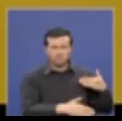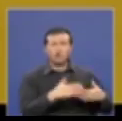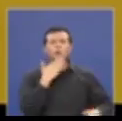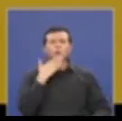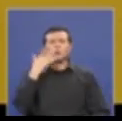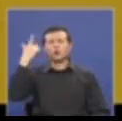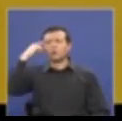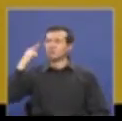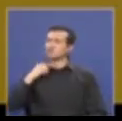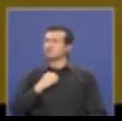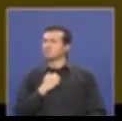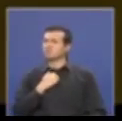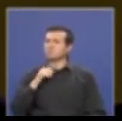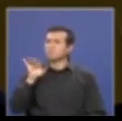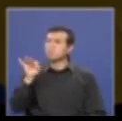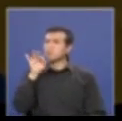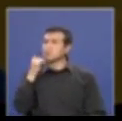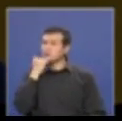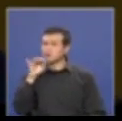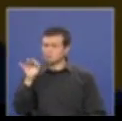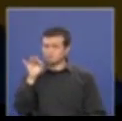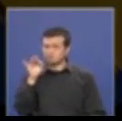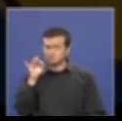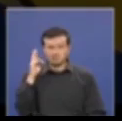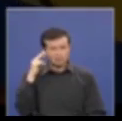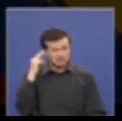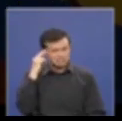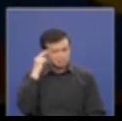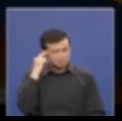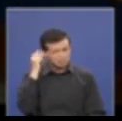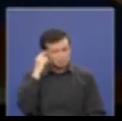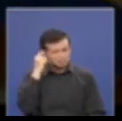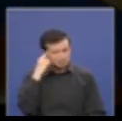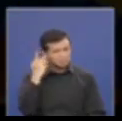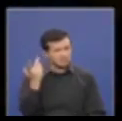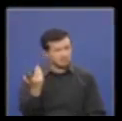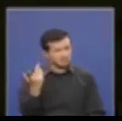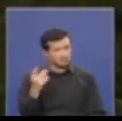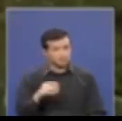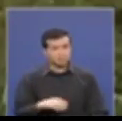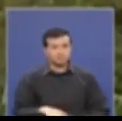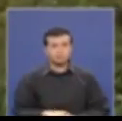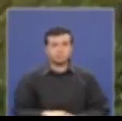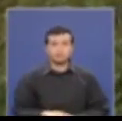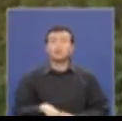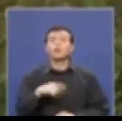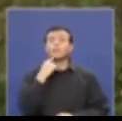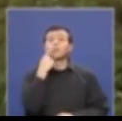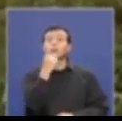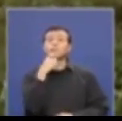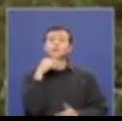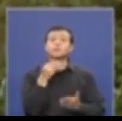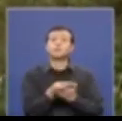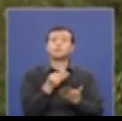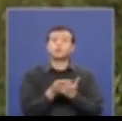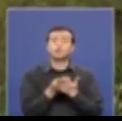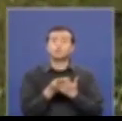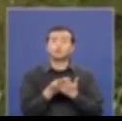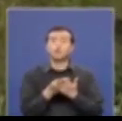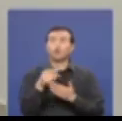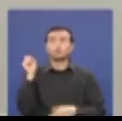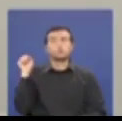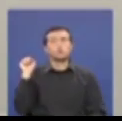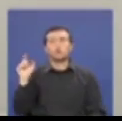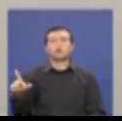seleccionó helicópteros con fallas? ¿Resiste eso algo de lógica? Dijeron que en la compra hubo un